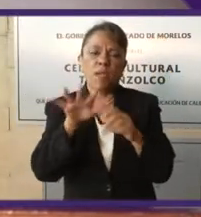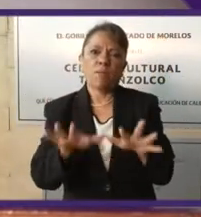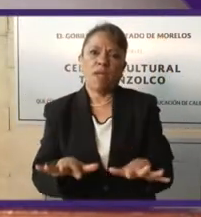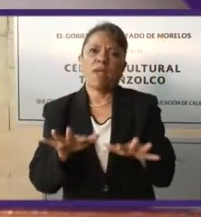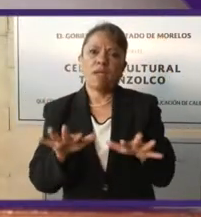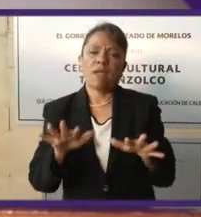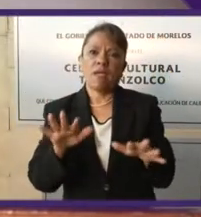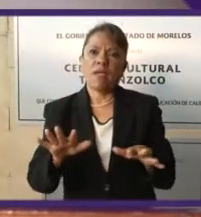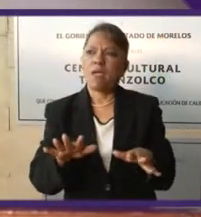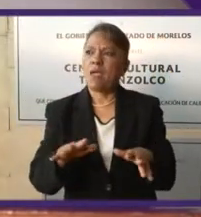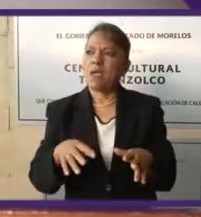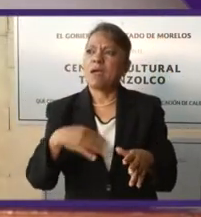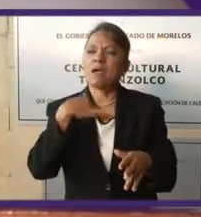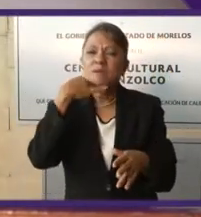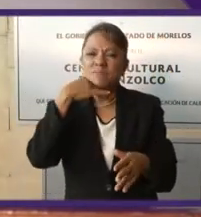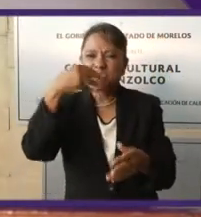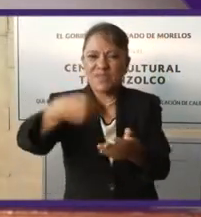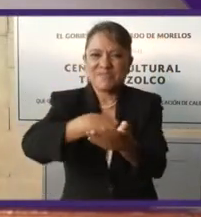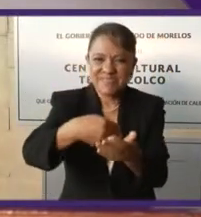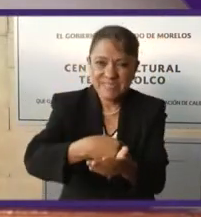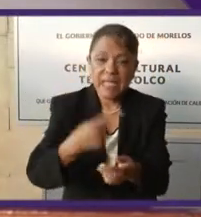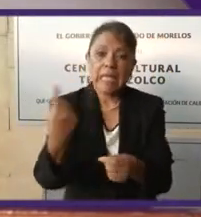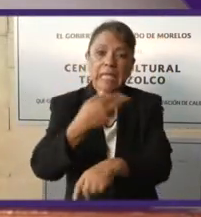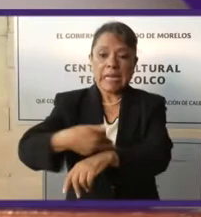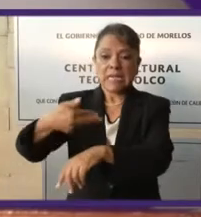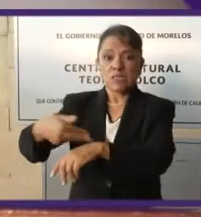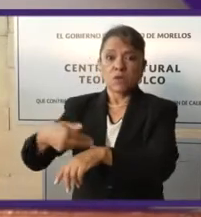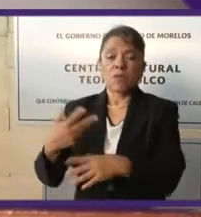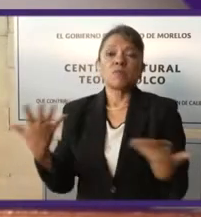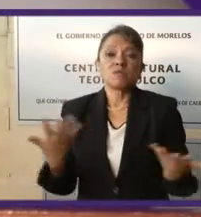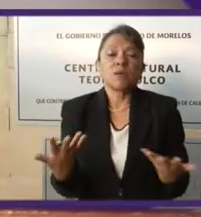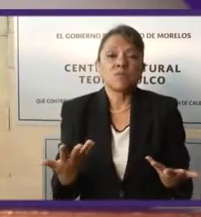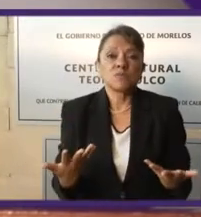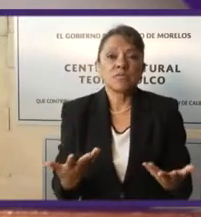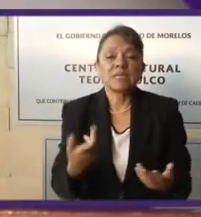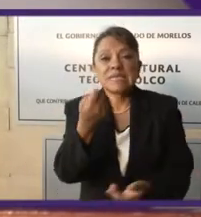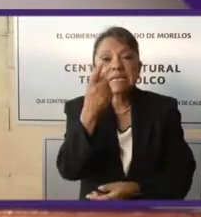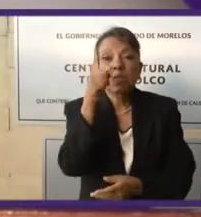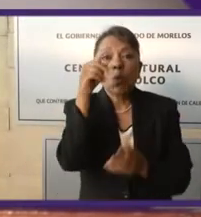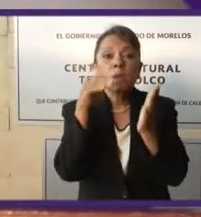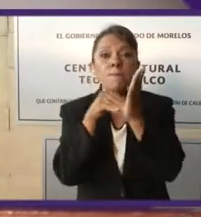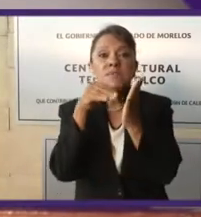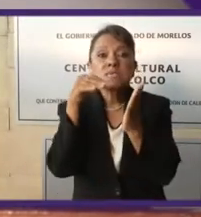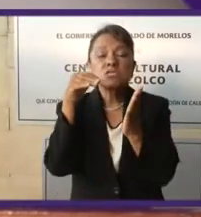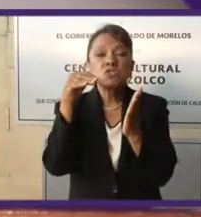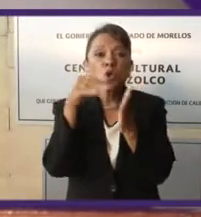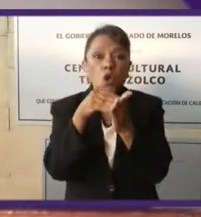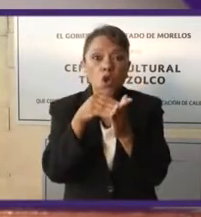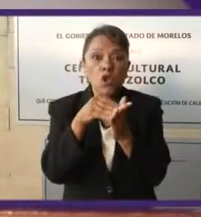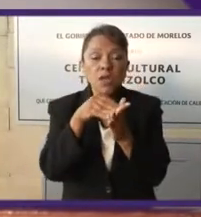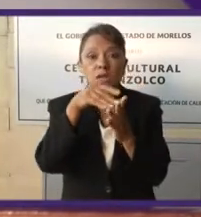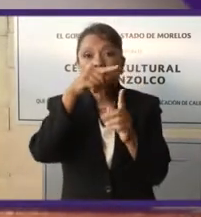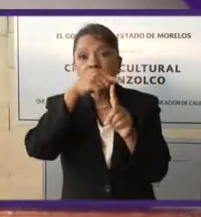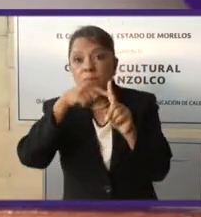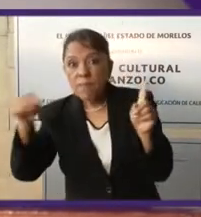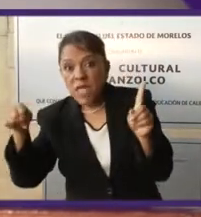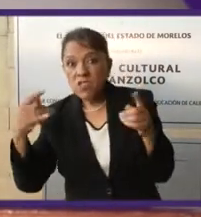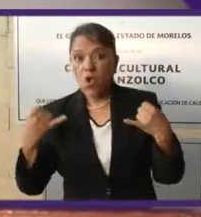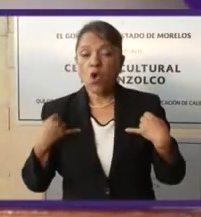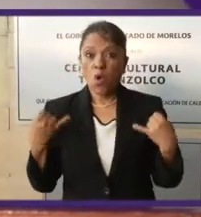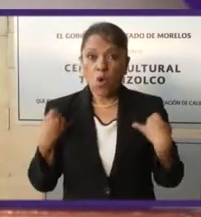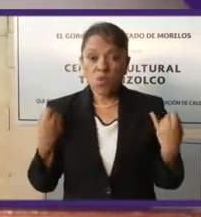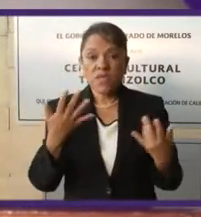corrupción, cómo proponemos resolverlo, qué vamos a hacer con estos casi 1,5 millones de jóvenes, más de 1,5 millones, ya son